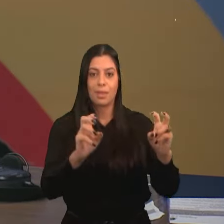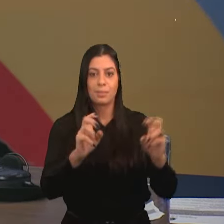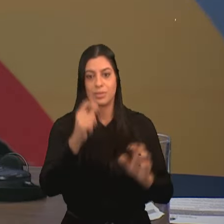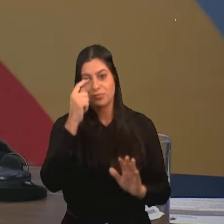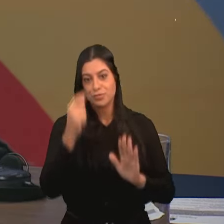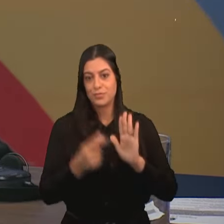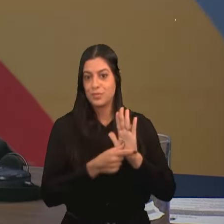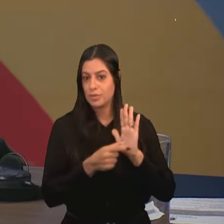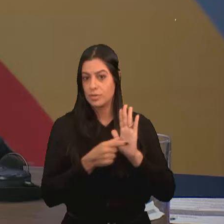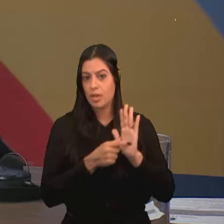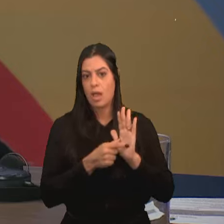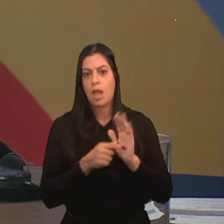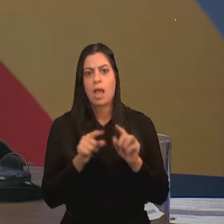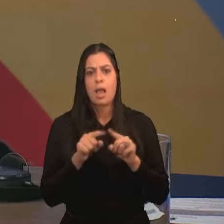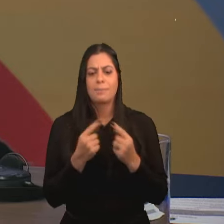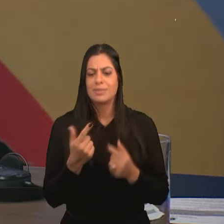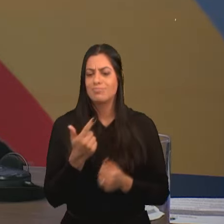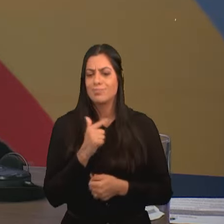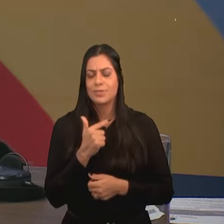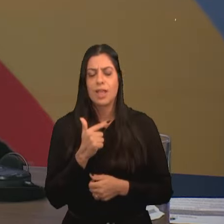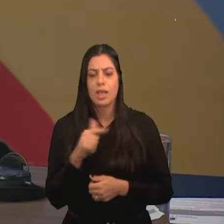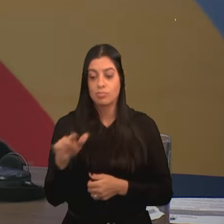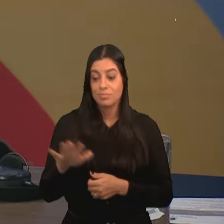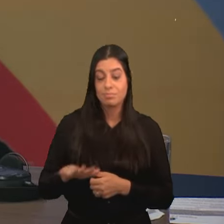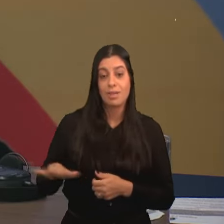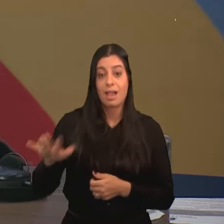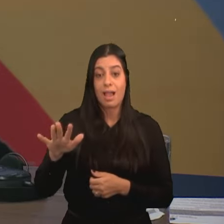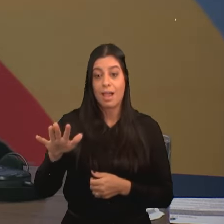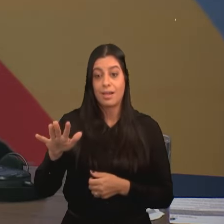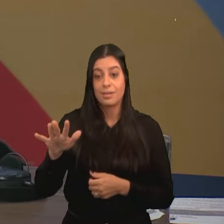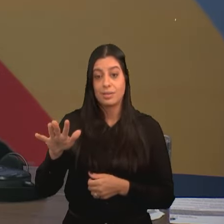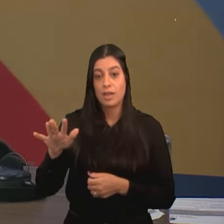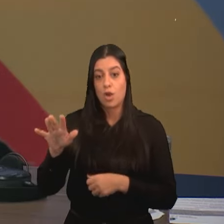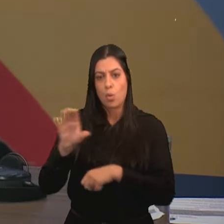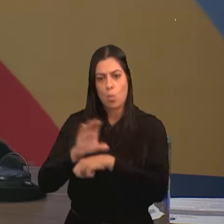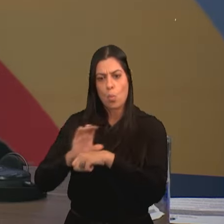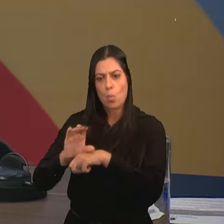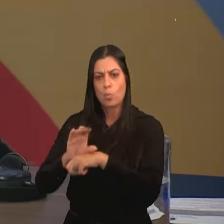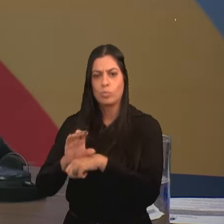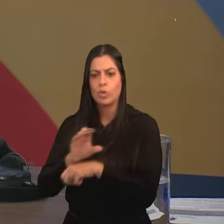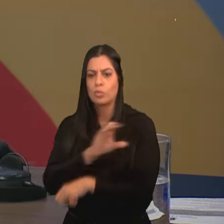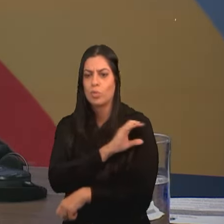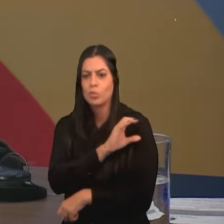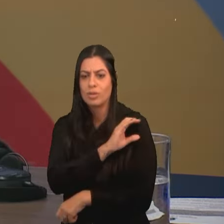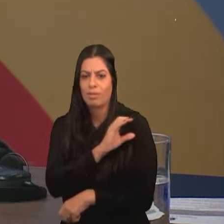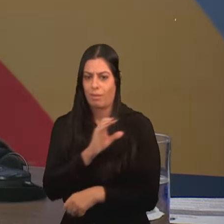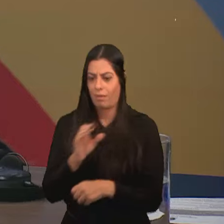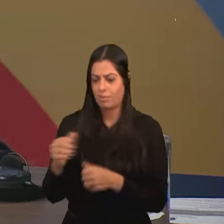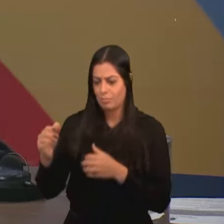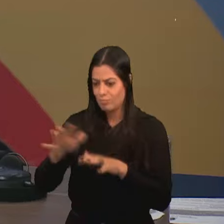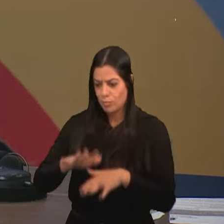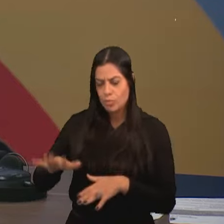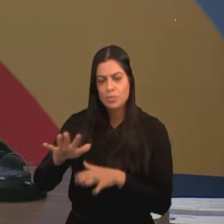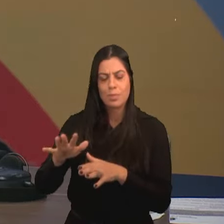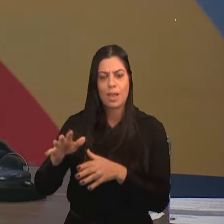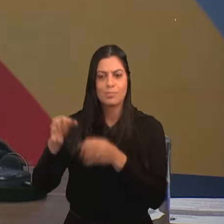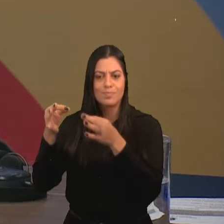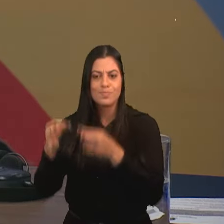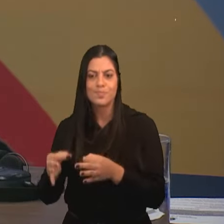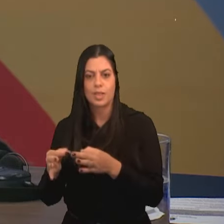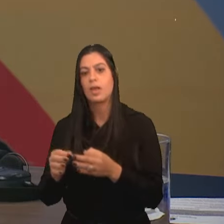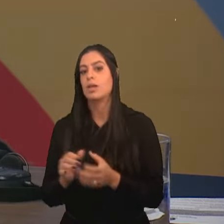del tema digital, pero no existe todavía una área que coordine todo ese espacio. Y